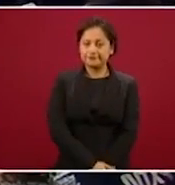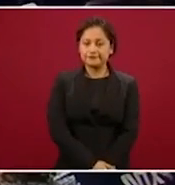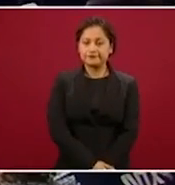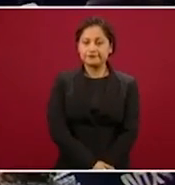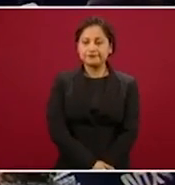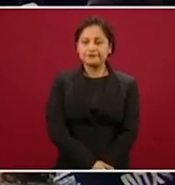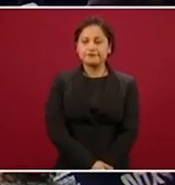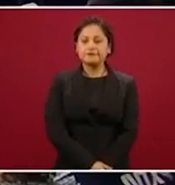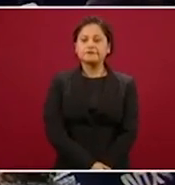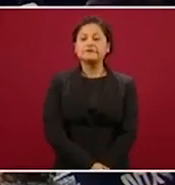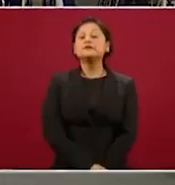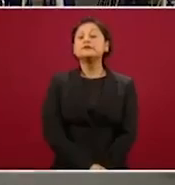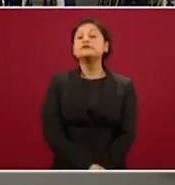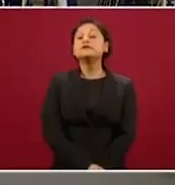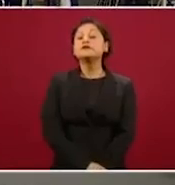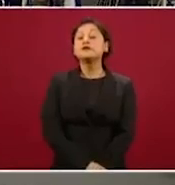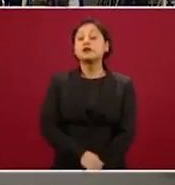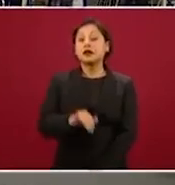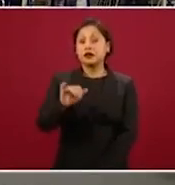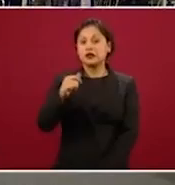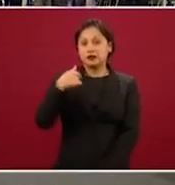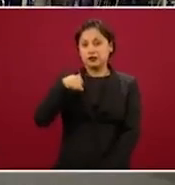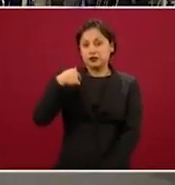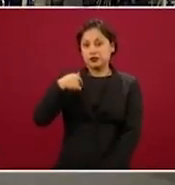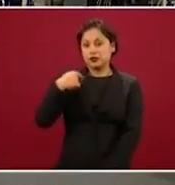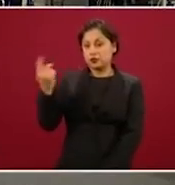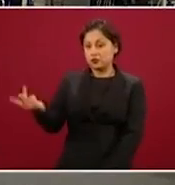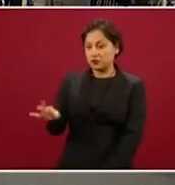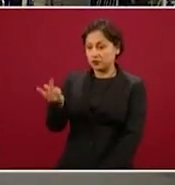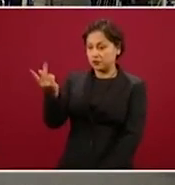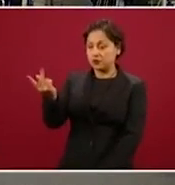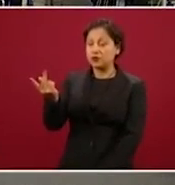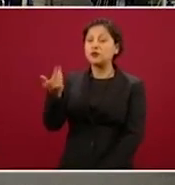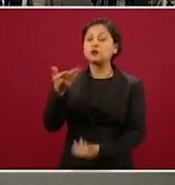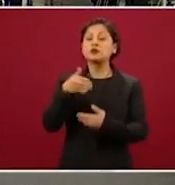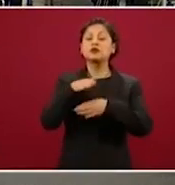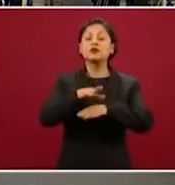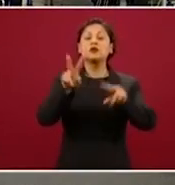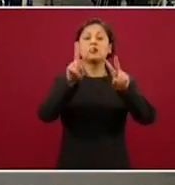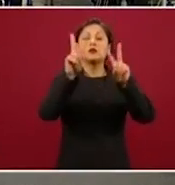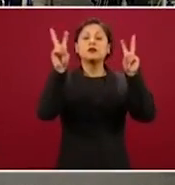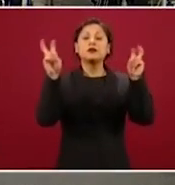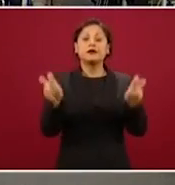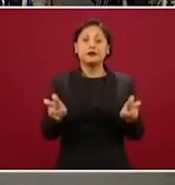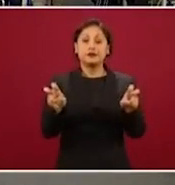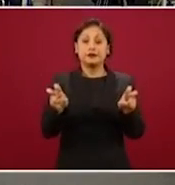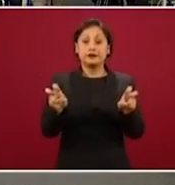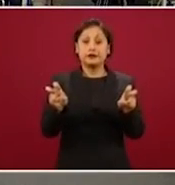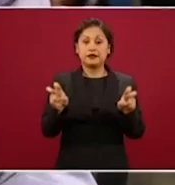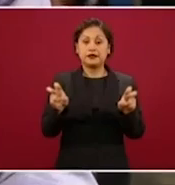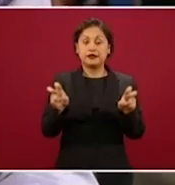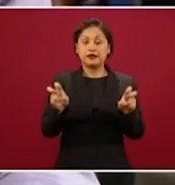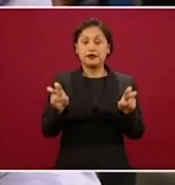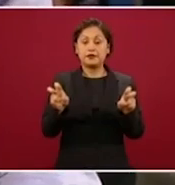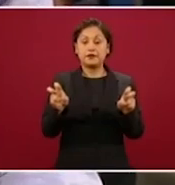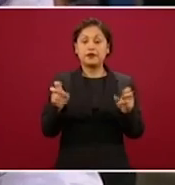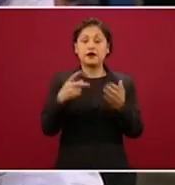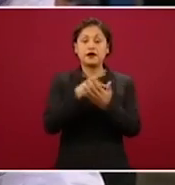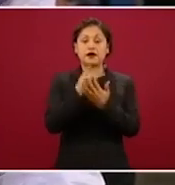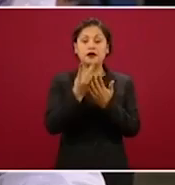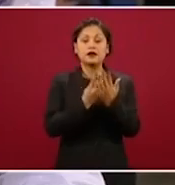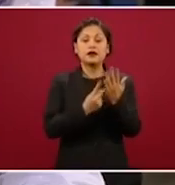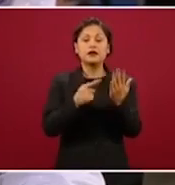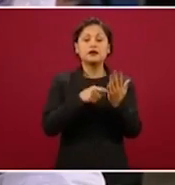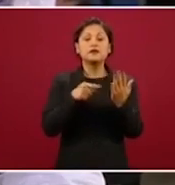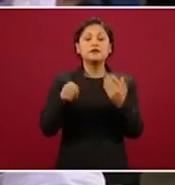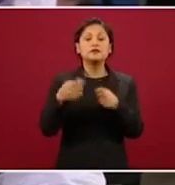Sí, le quiero preguntar sobre el tema del plan de infraestructura también, que se ha retrasado la presentación con los empresarios y